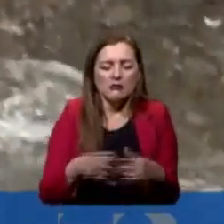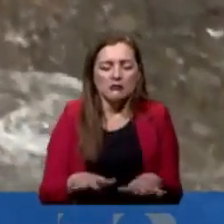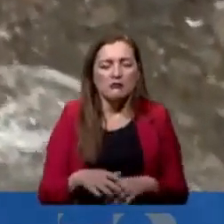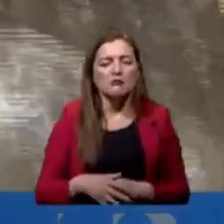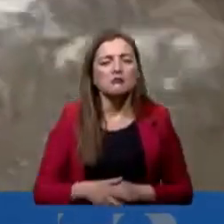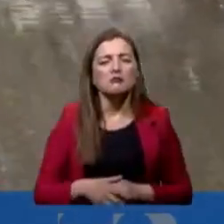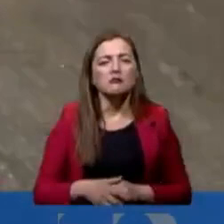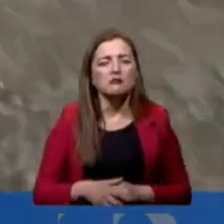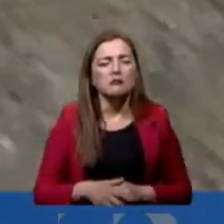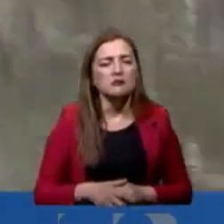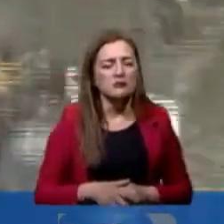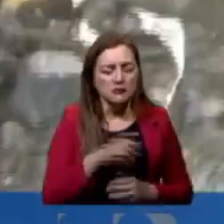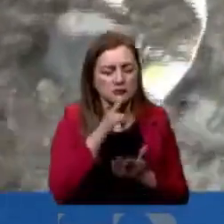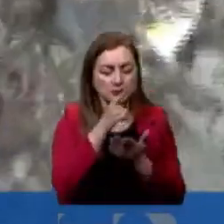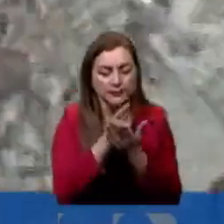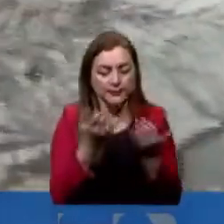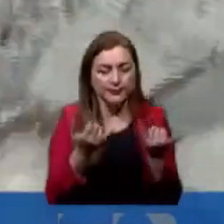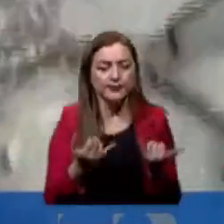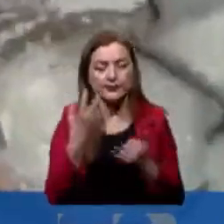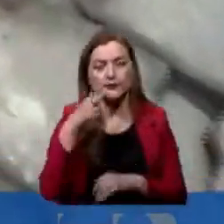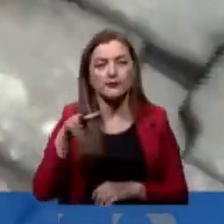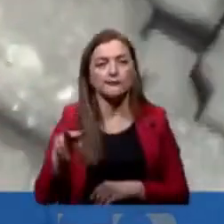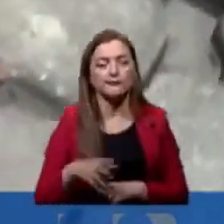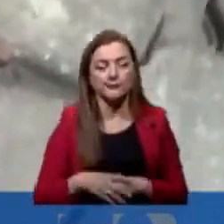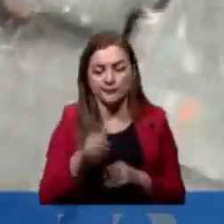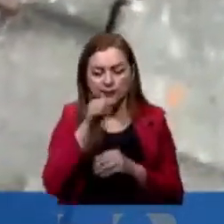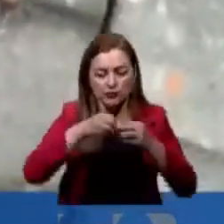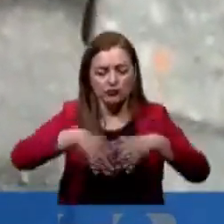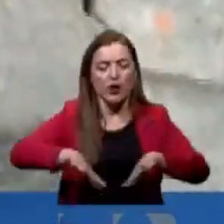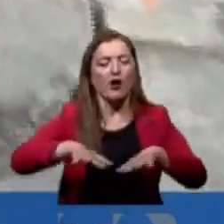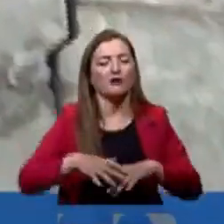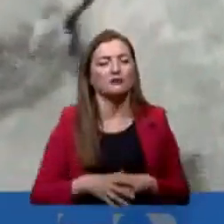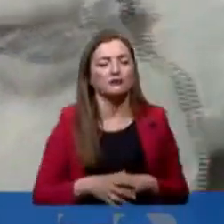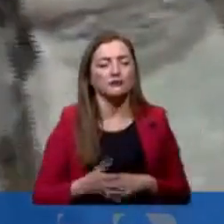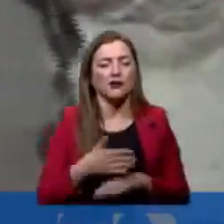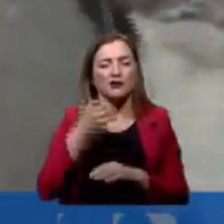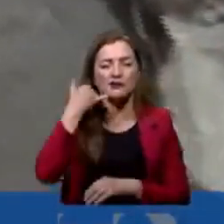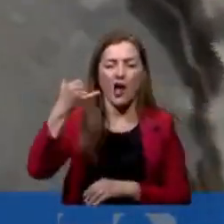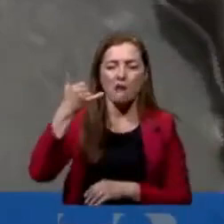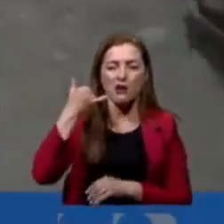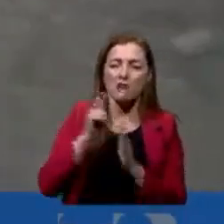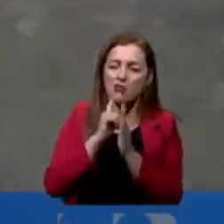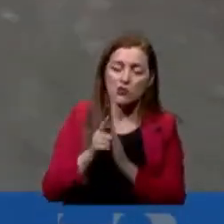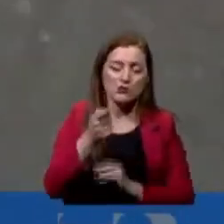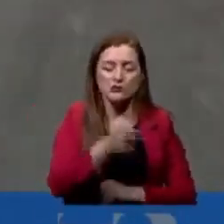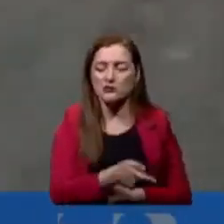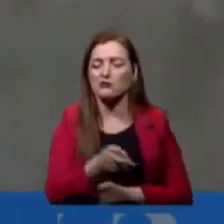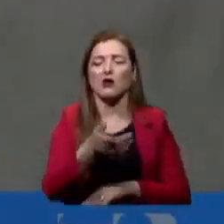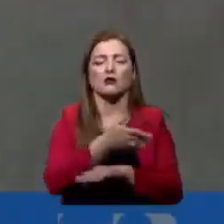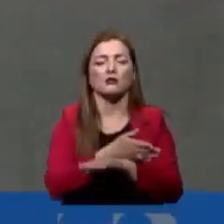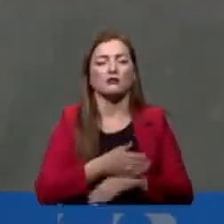desperdicio. Así es, ahorita como están viendo hay un gran desperdicio de agua que ya se notificó desde que antes de